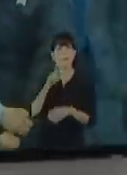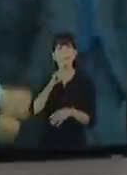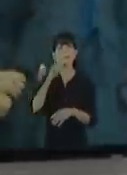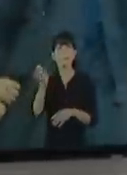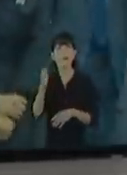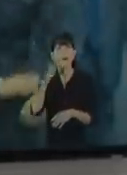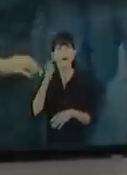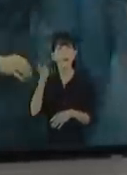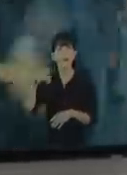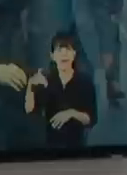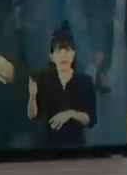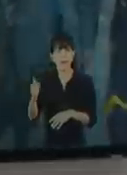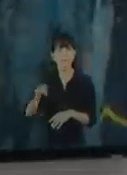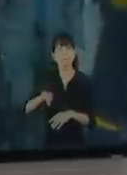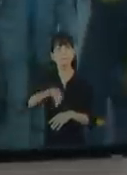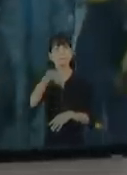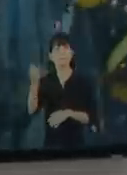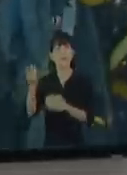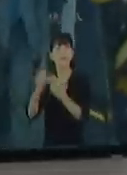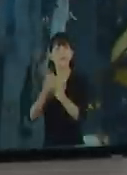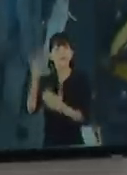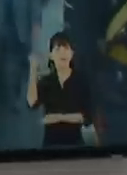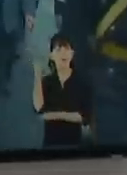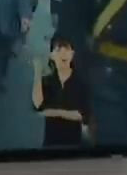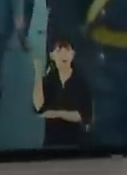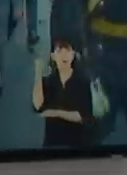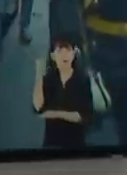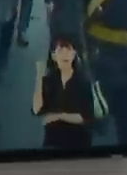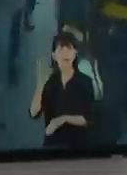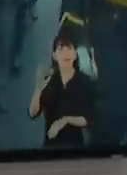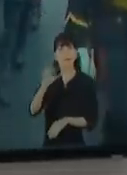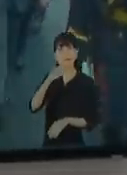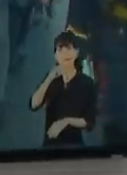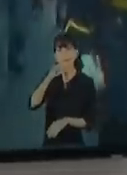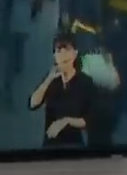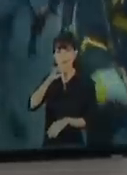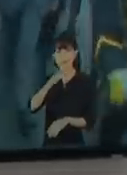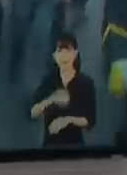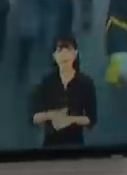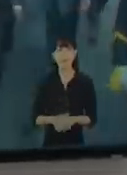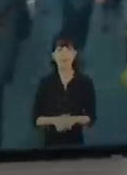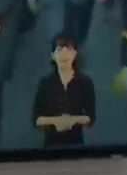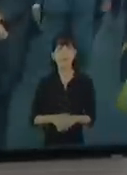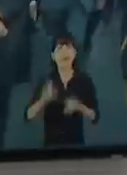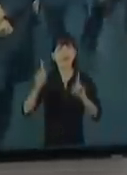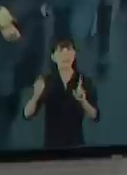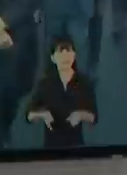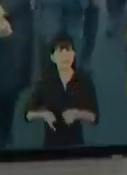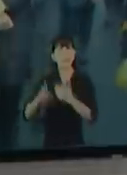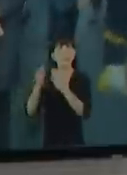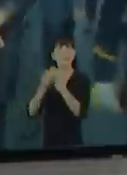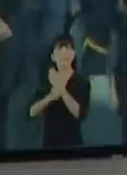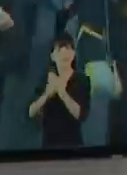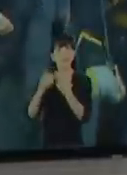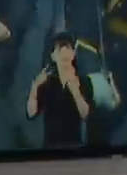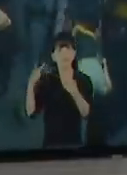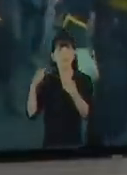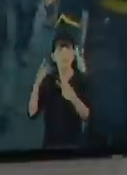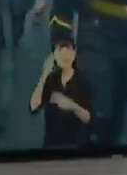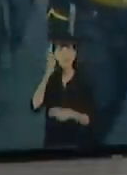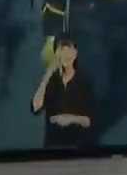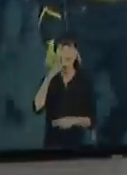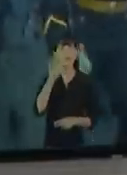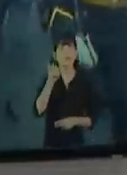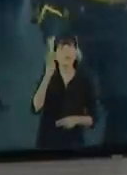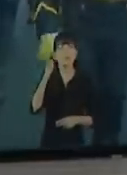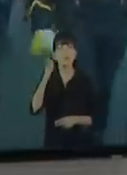palabras describiendo el crítico cuadro social de la Argentina. Y el dato novedoso es que el presidente Alberto Fernández, que estaba ahí a metros